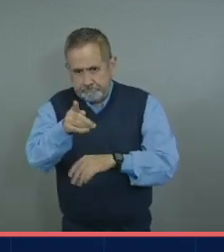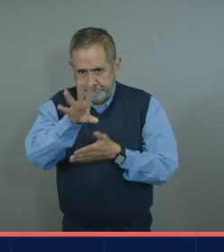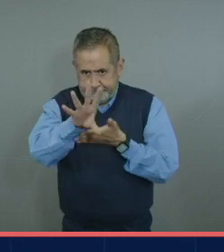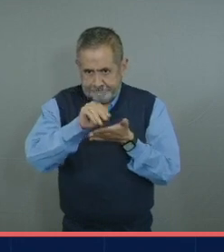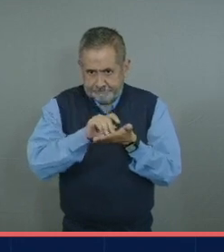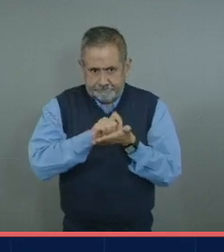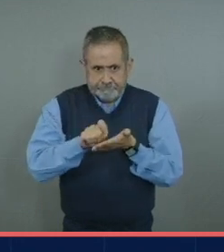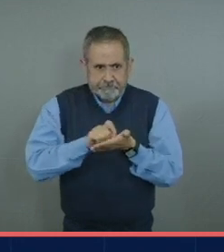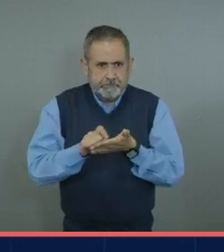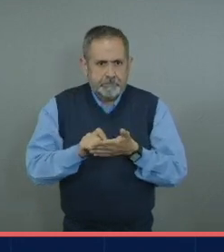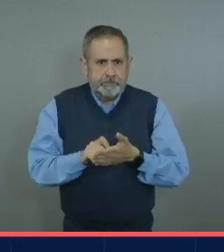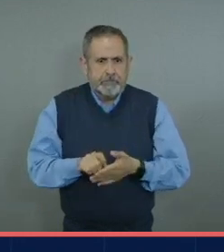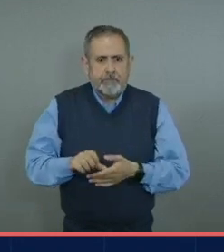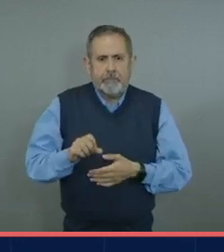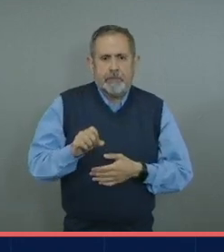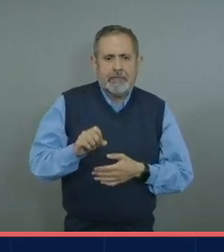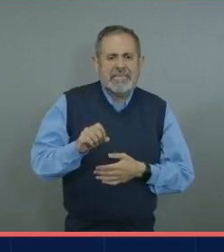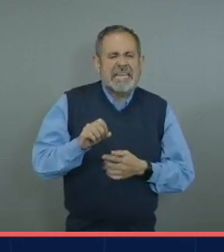que se llama